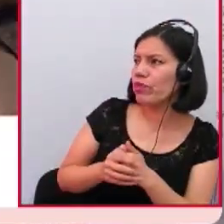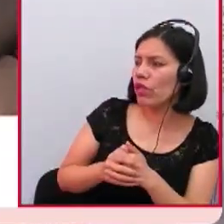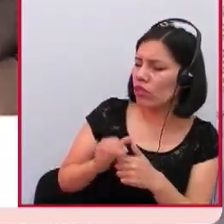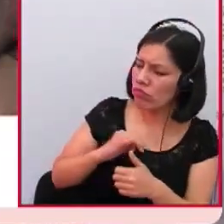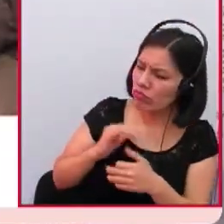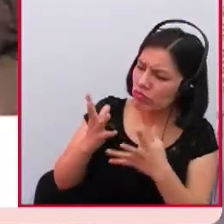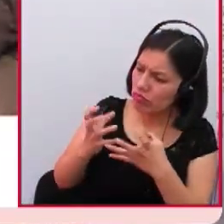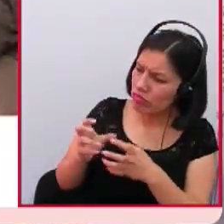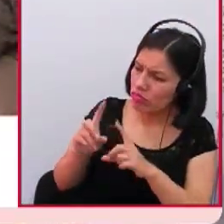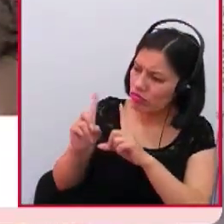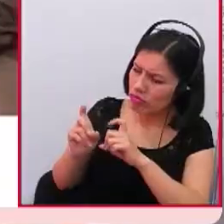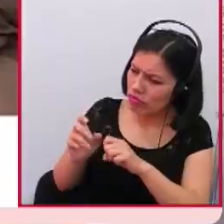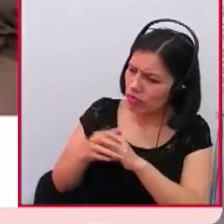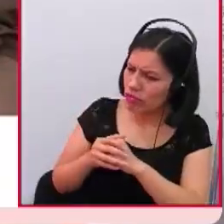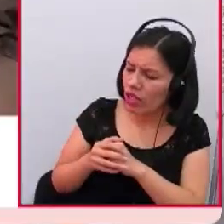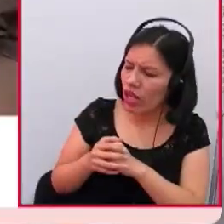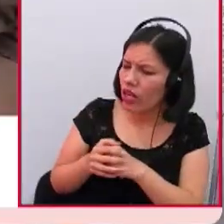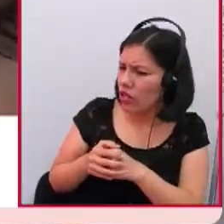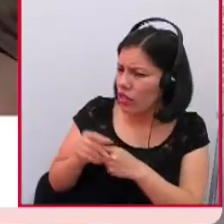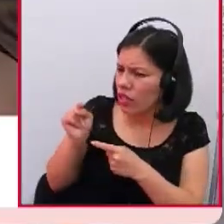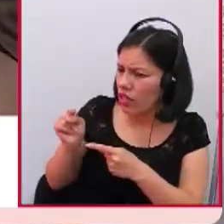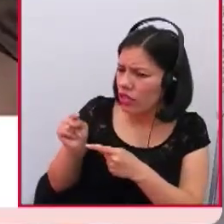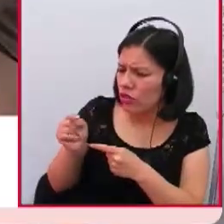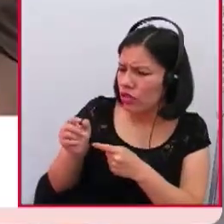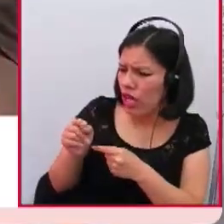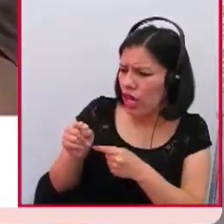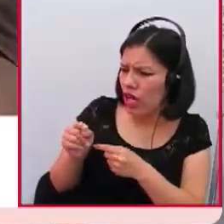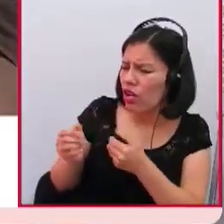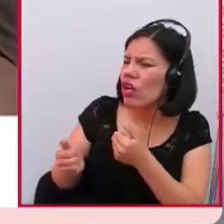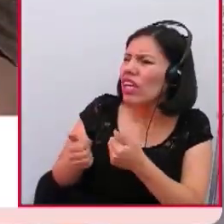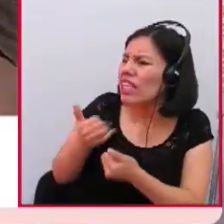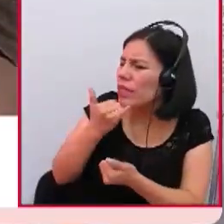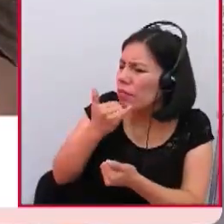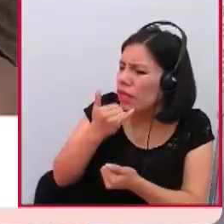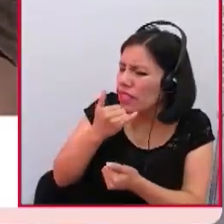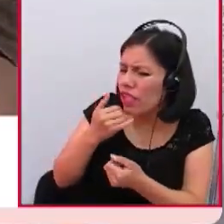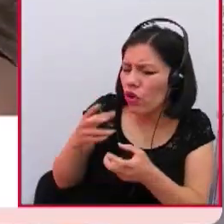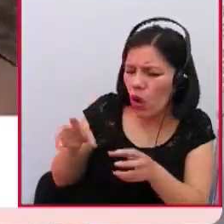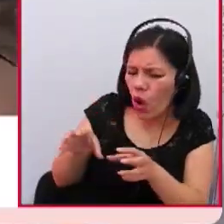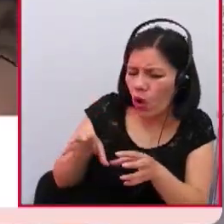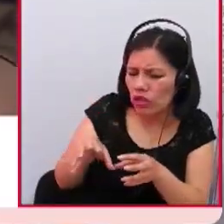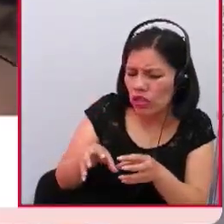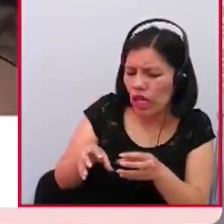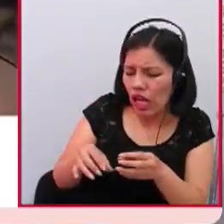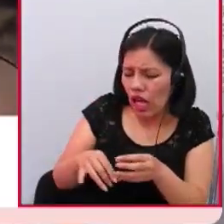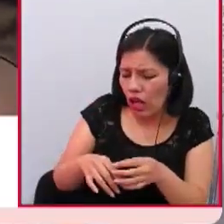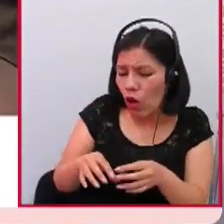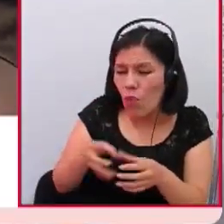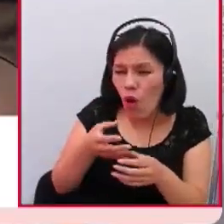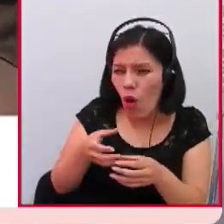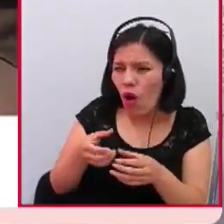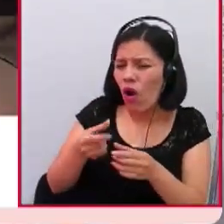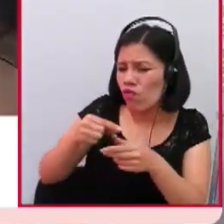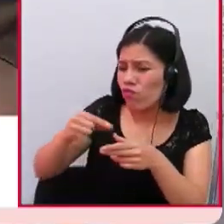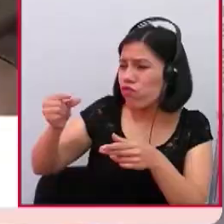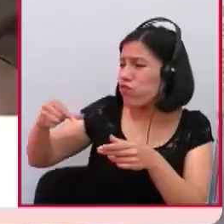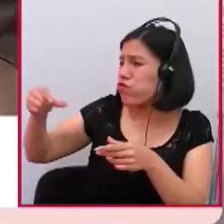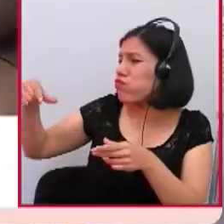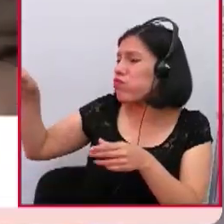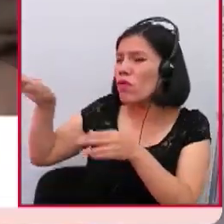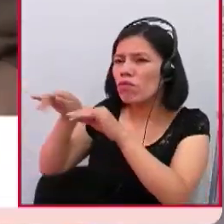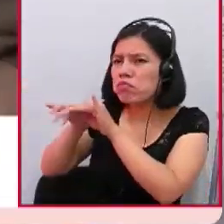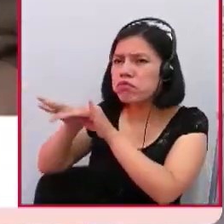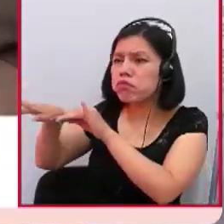Lo que quería preguntarle es respecto al control de las emisiones fugitivas, ¿no? Porque el Pierce Smith aparentemente genera un poco más